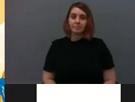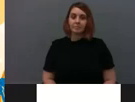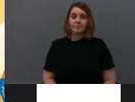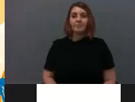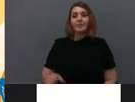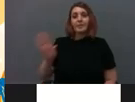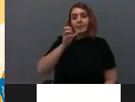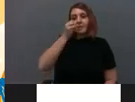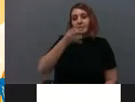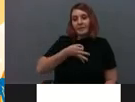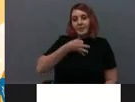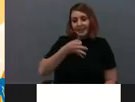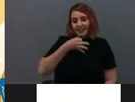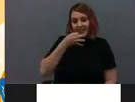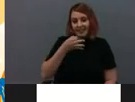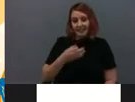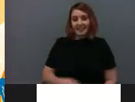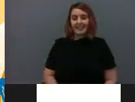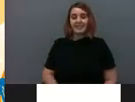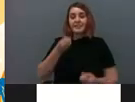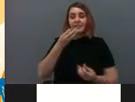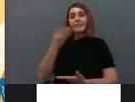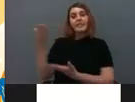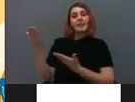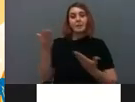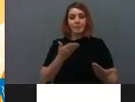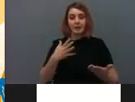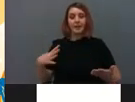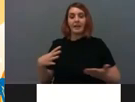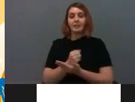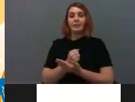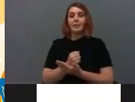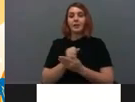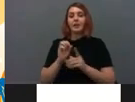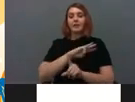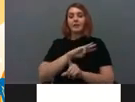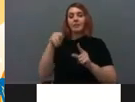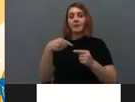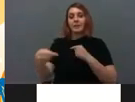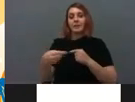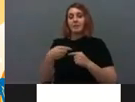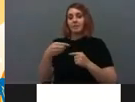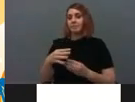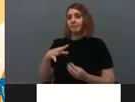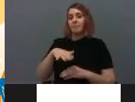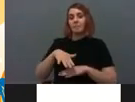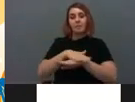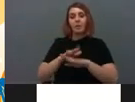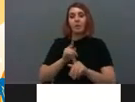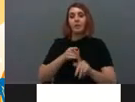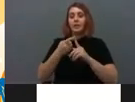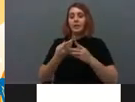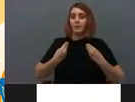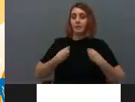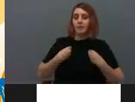Hola, buenas tardes. Os doy la bienvenida al seminario La piedra angular para sostener la vida, los cuidados